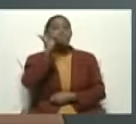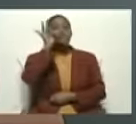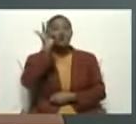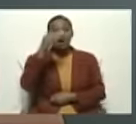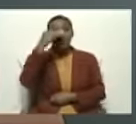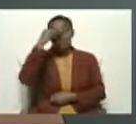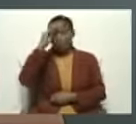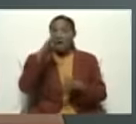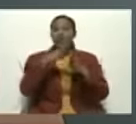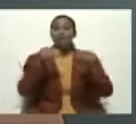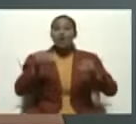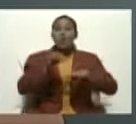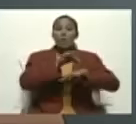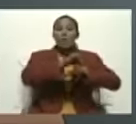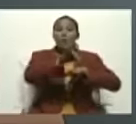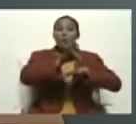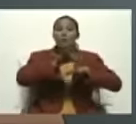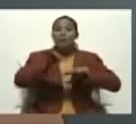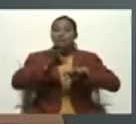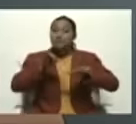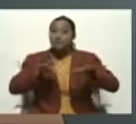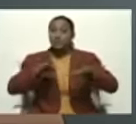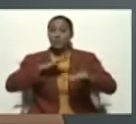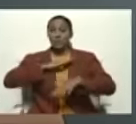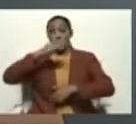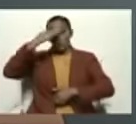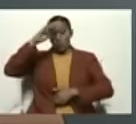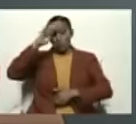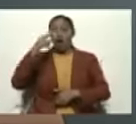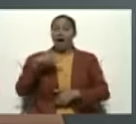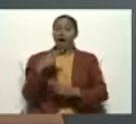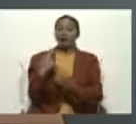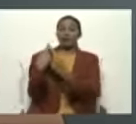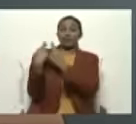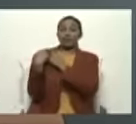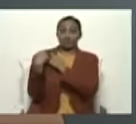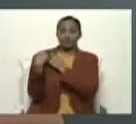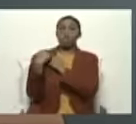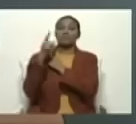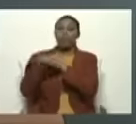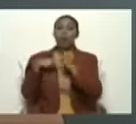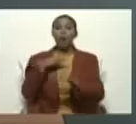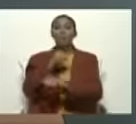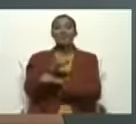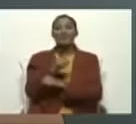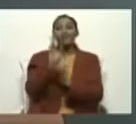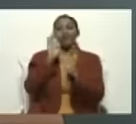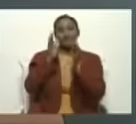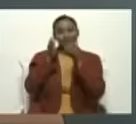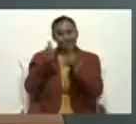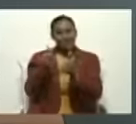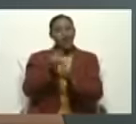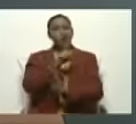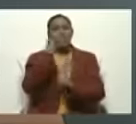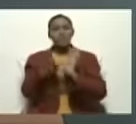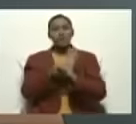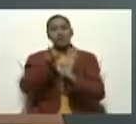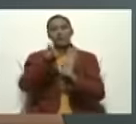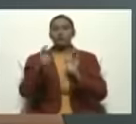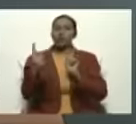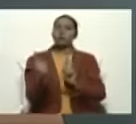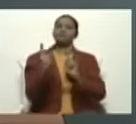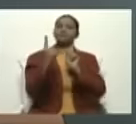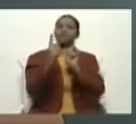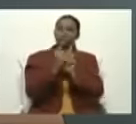todos los municipios de nuestro país tiene la responsabilidad y obligación de atender a las personas que acuden, bien